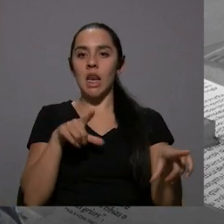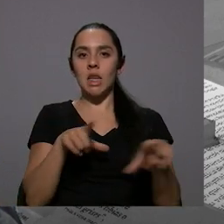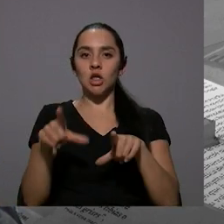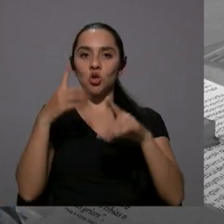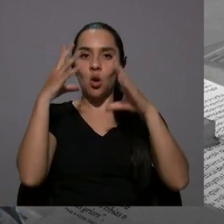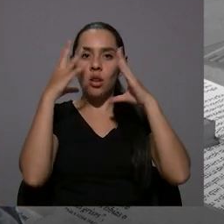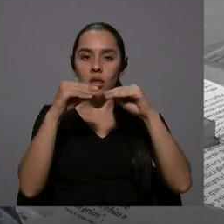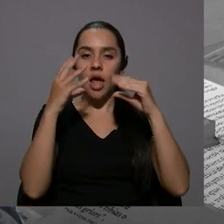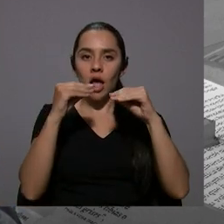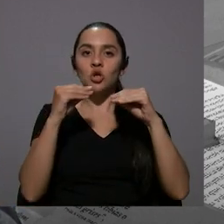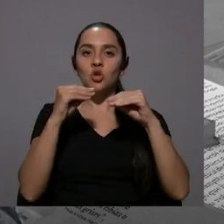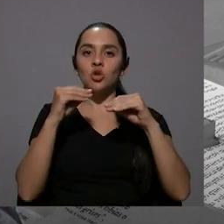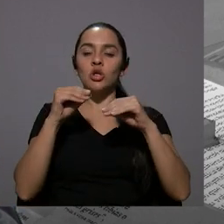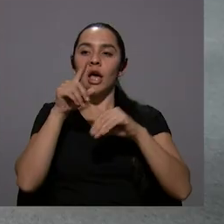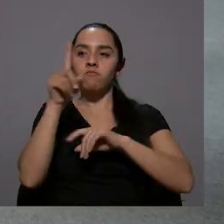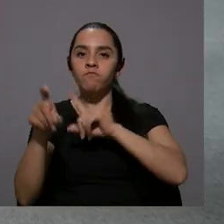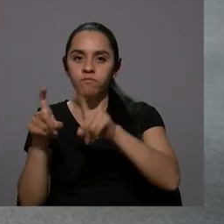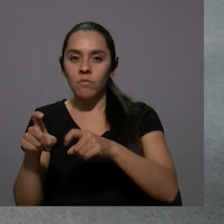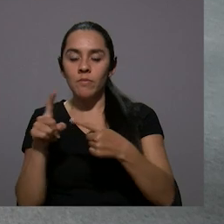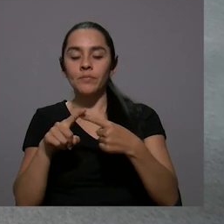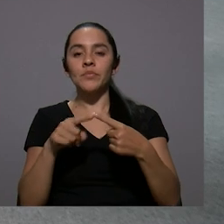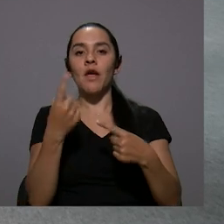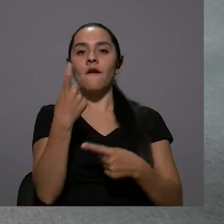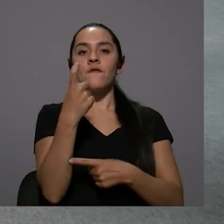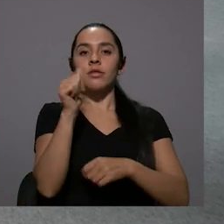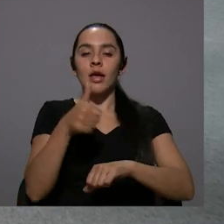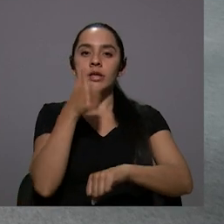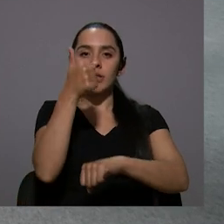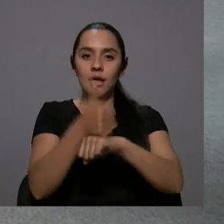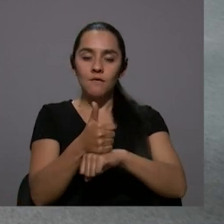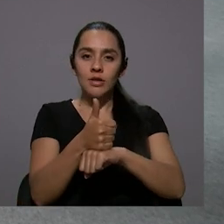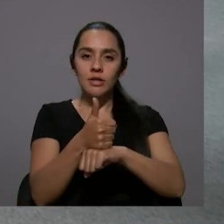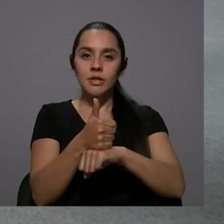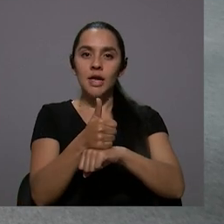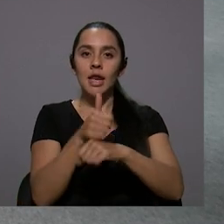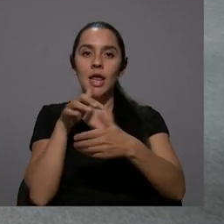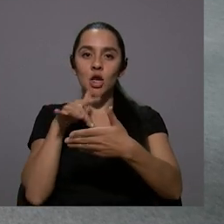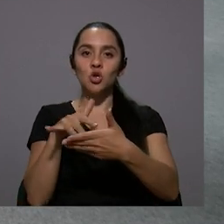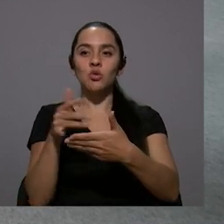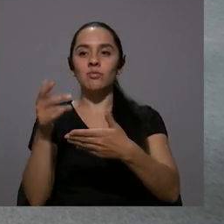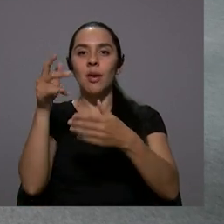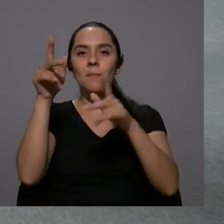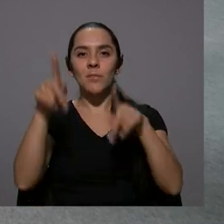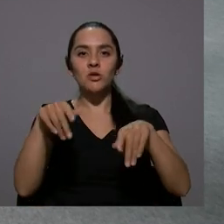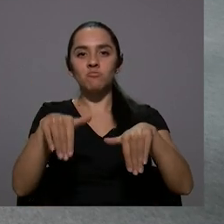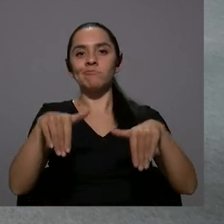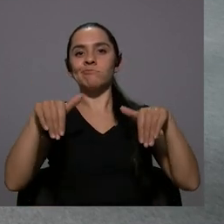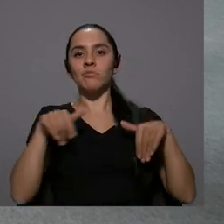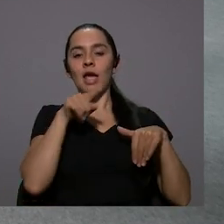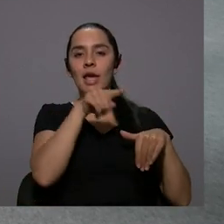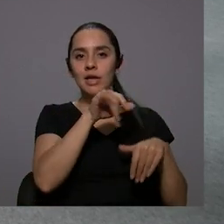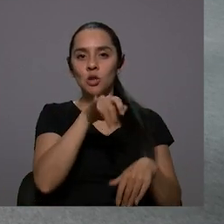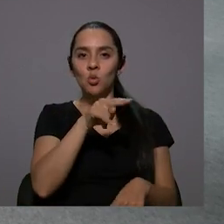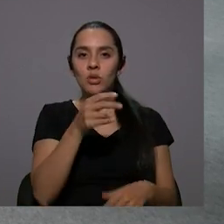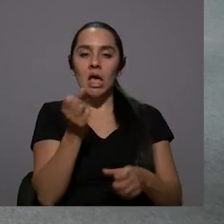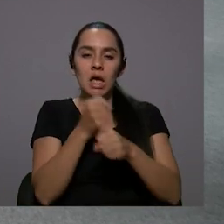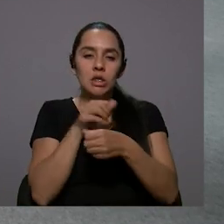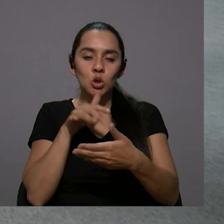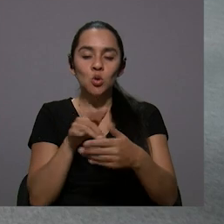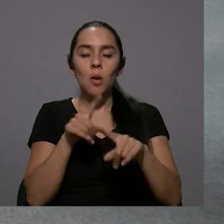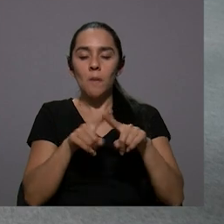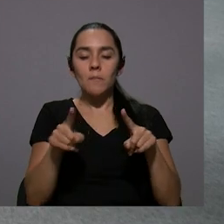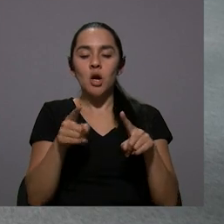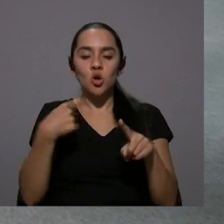de la del escrutinio nos faltará ya por establecer el el estudio de abstencionismo en esas juntas es algún estudio